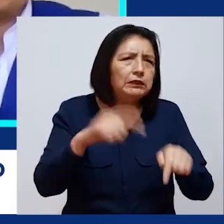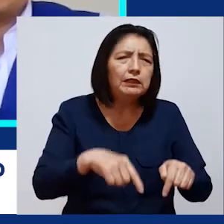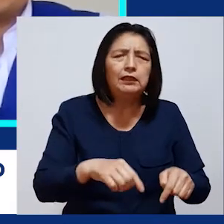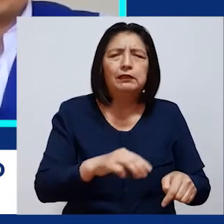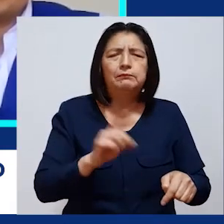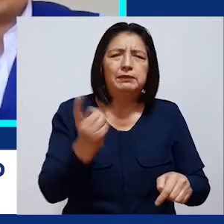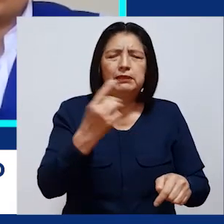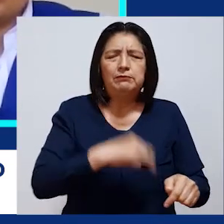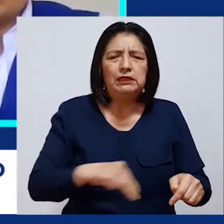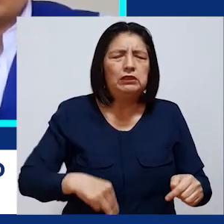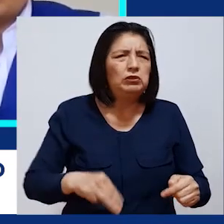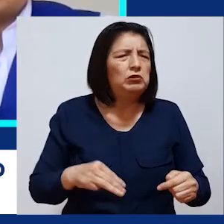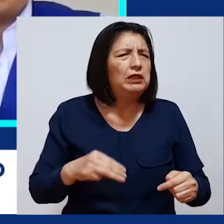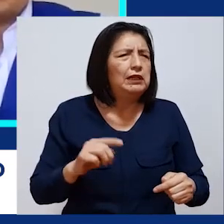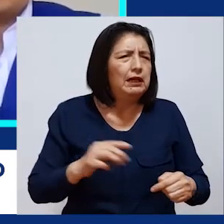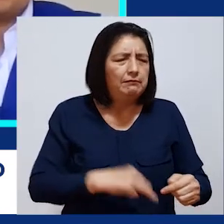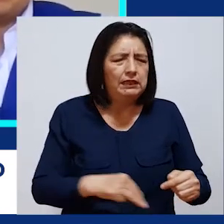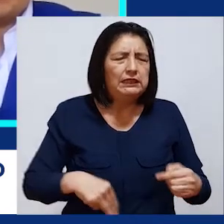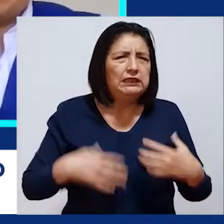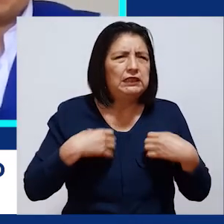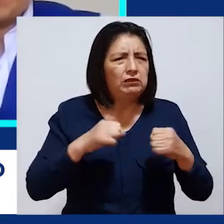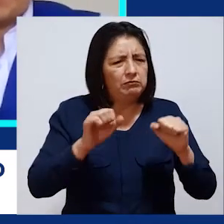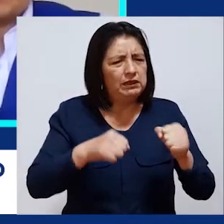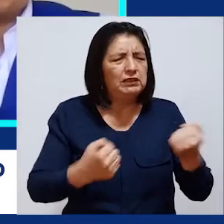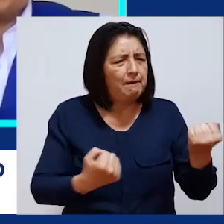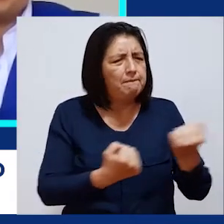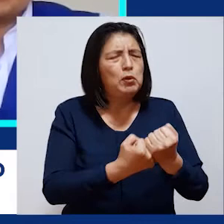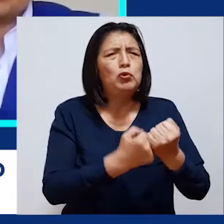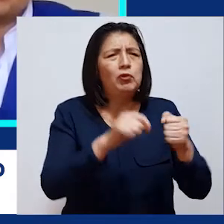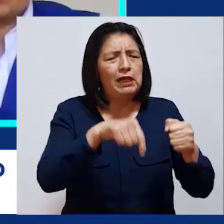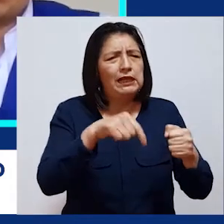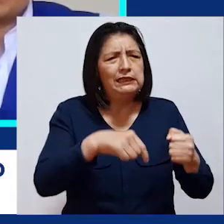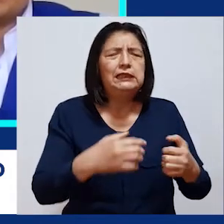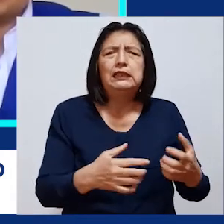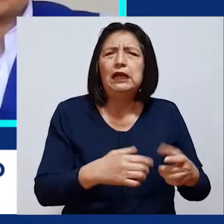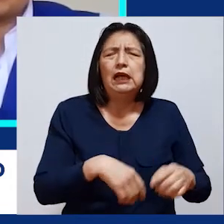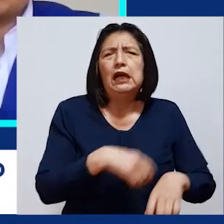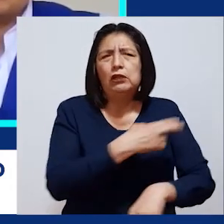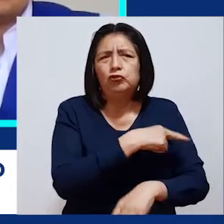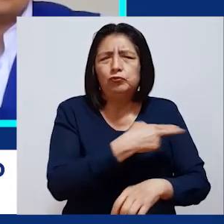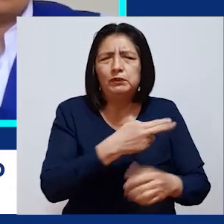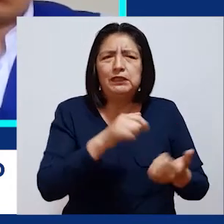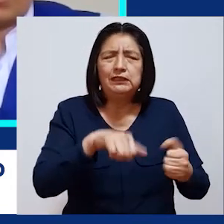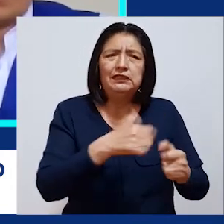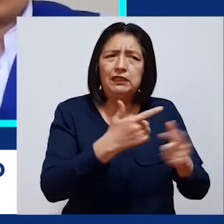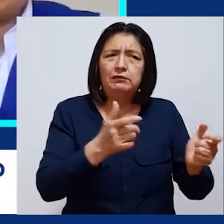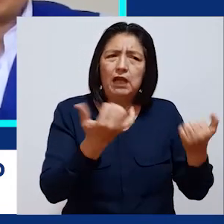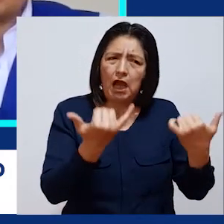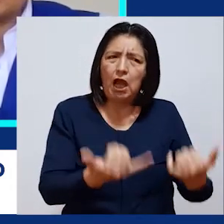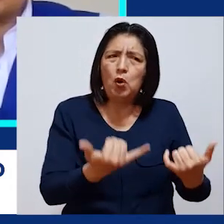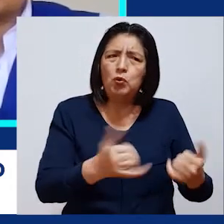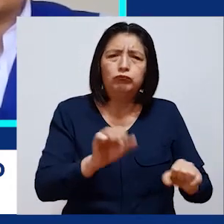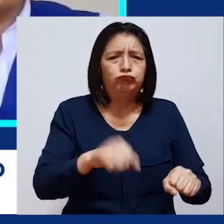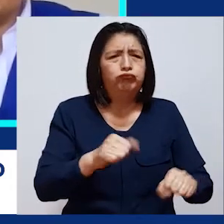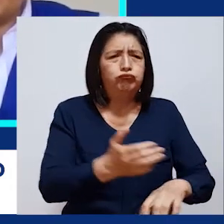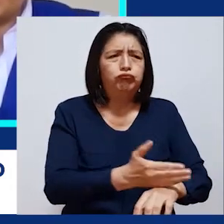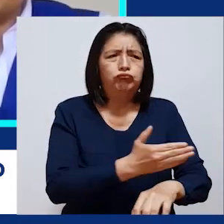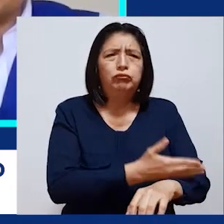la ministra de Salud para que se establezcan las medidas de apoyo al sector salud aquí en La Libertad, lo cual ahora ha